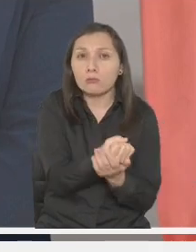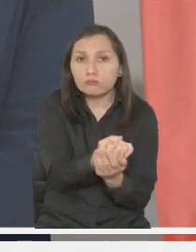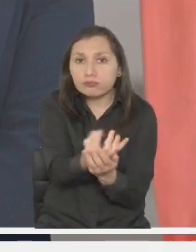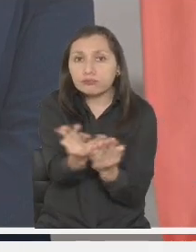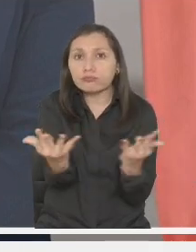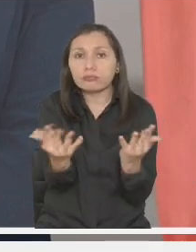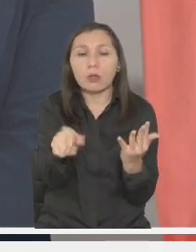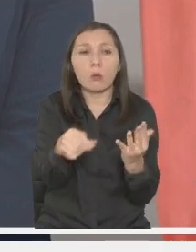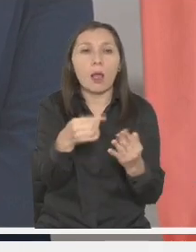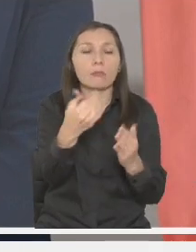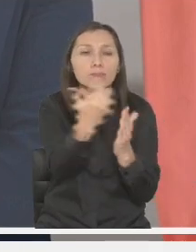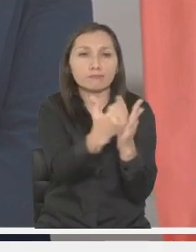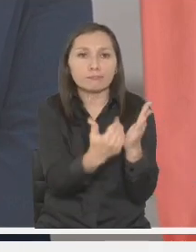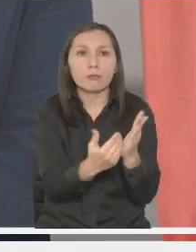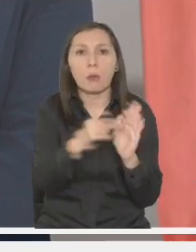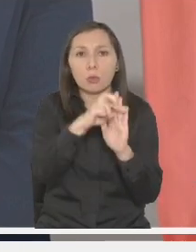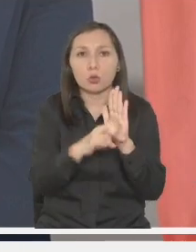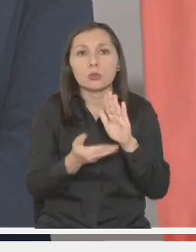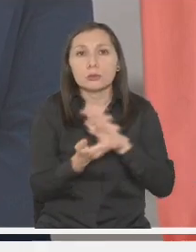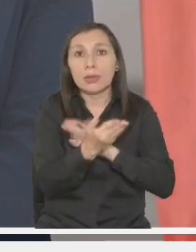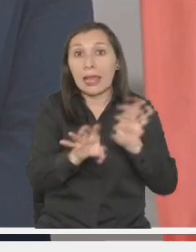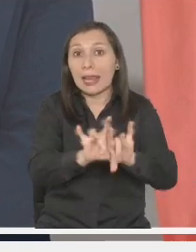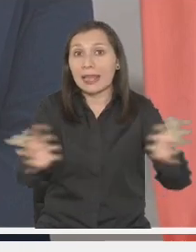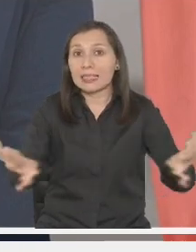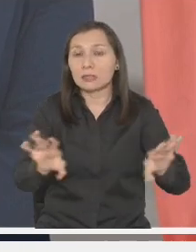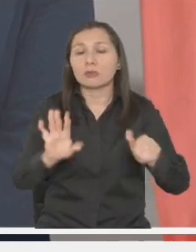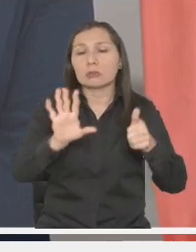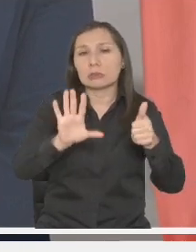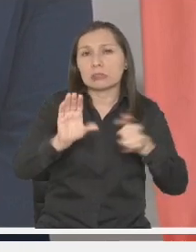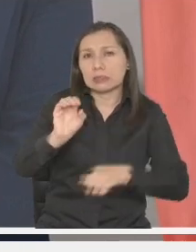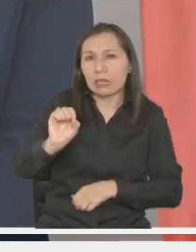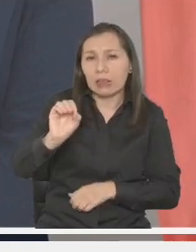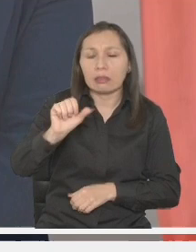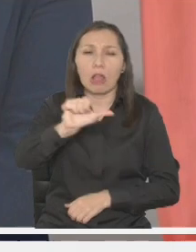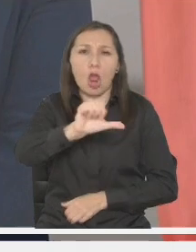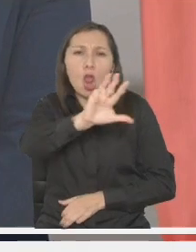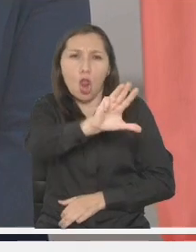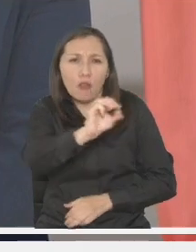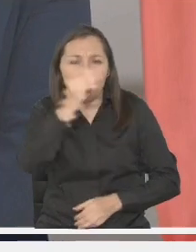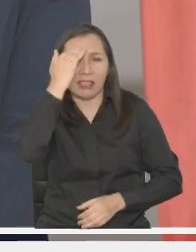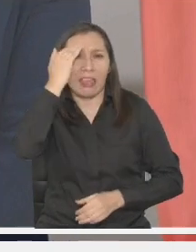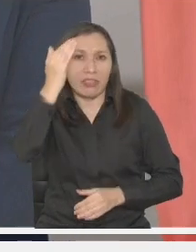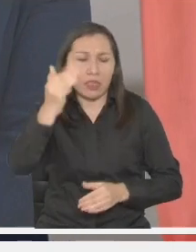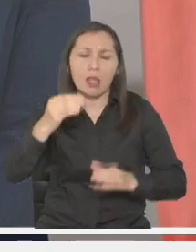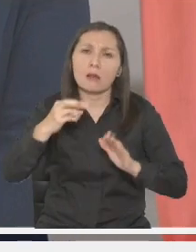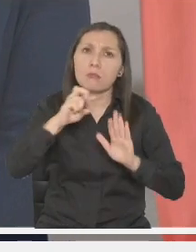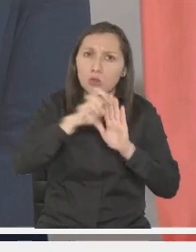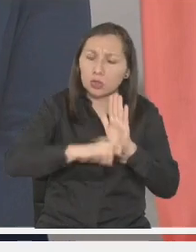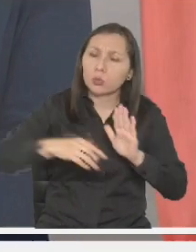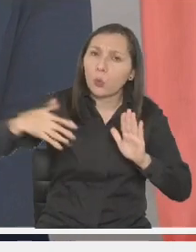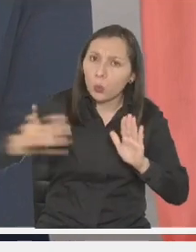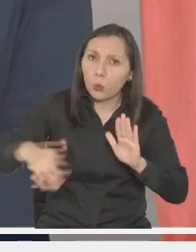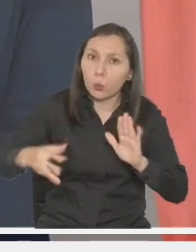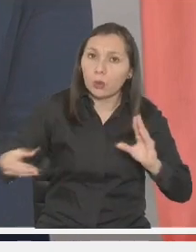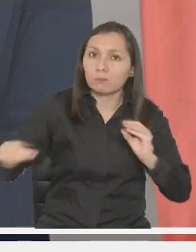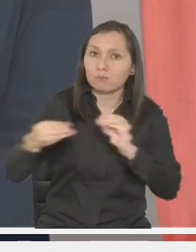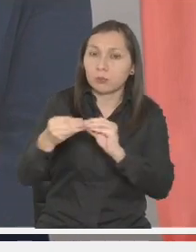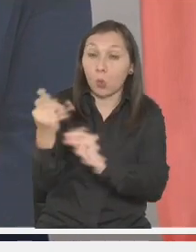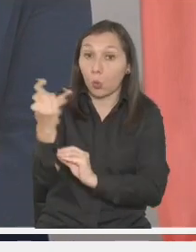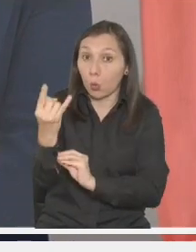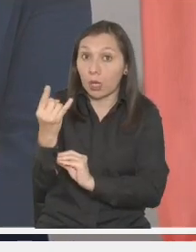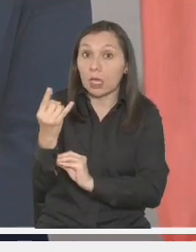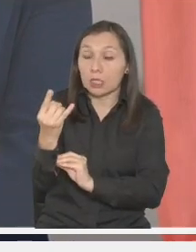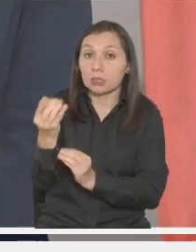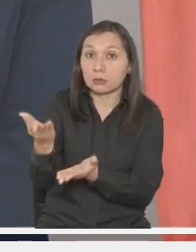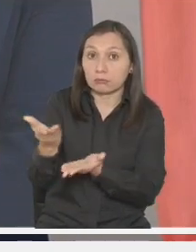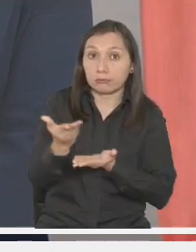de proyectos que podamos despachar en un plazo de 60, 90 días, proyectos sustantivos, donde combinemos las urgencias que